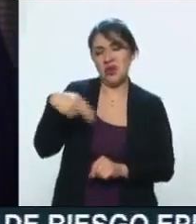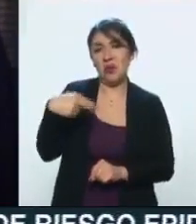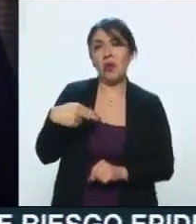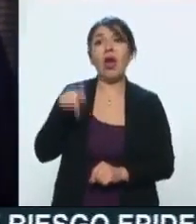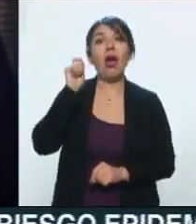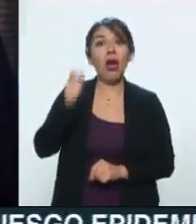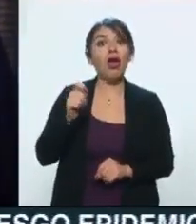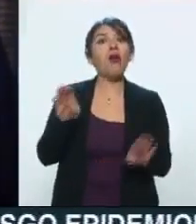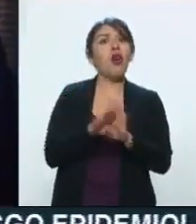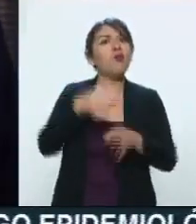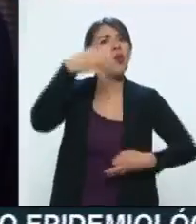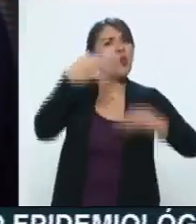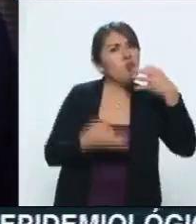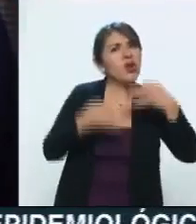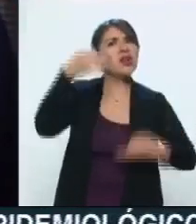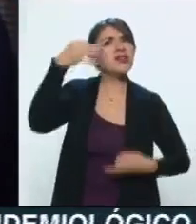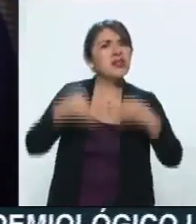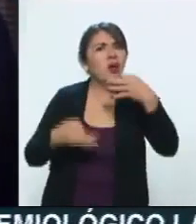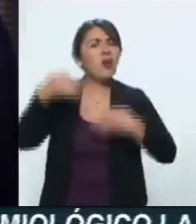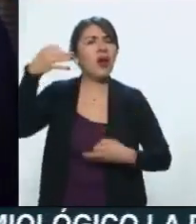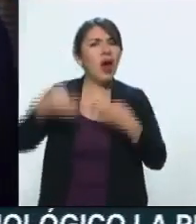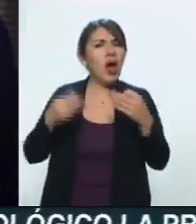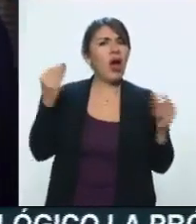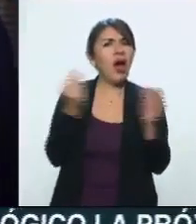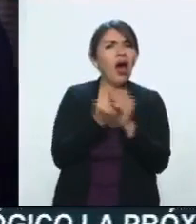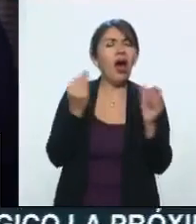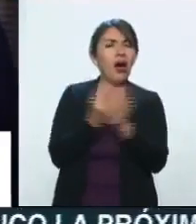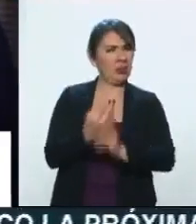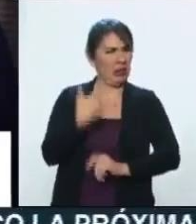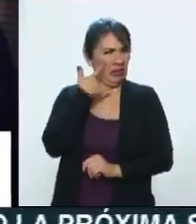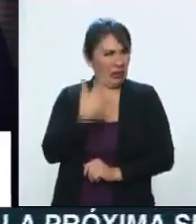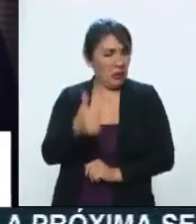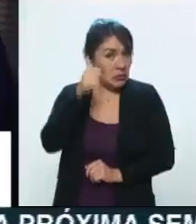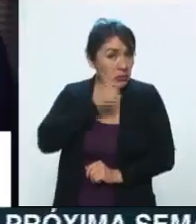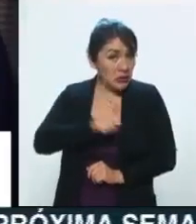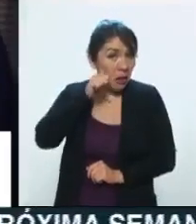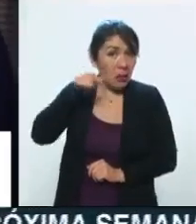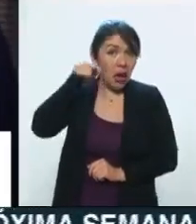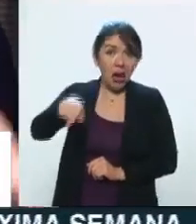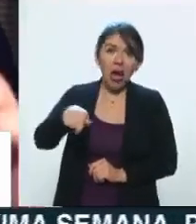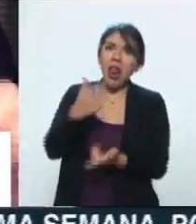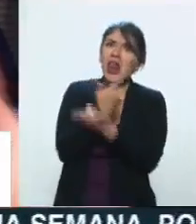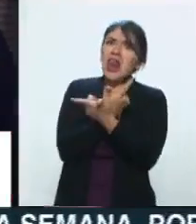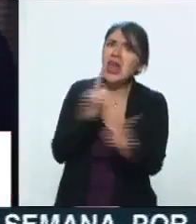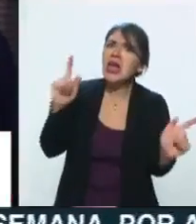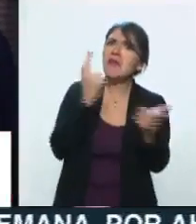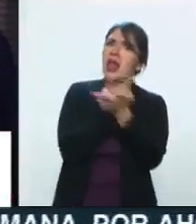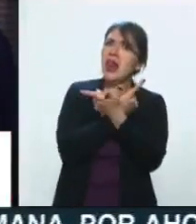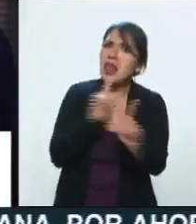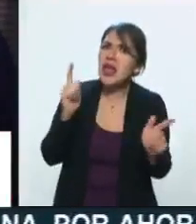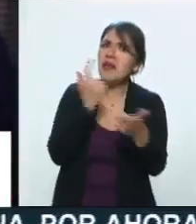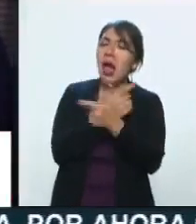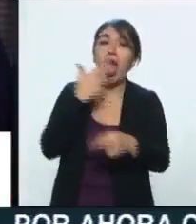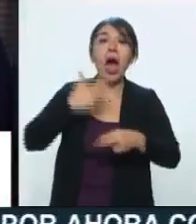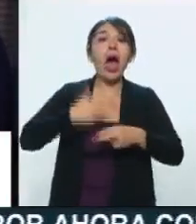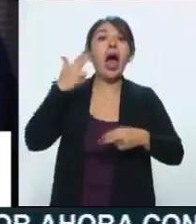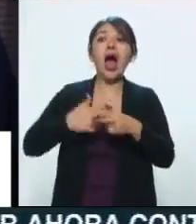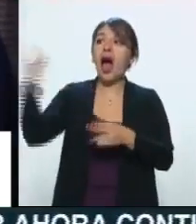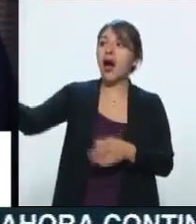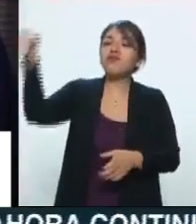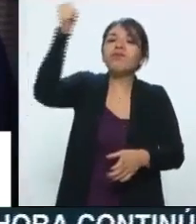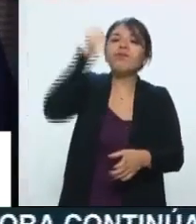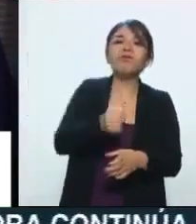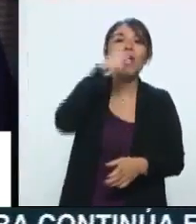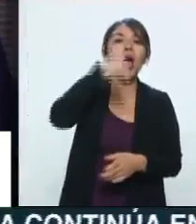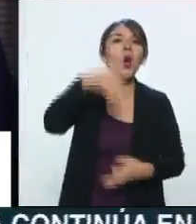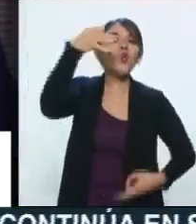pasado por una serie de juicios y curiosamente siempre resultaba absuelto, hasta que llegó el caso